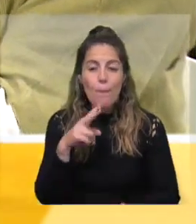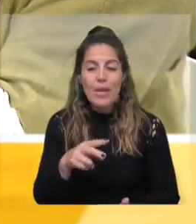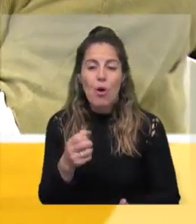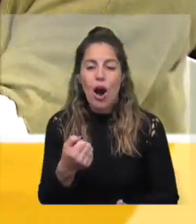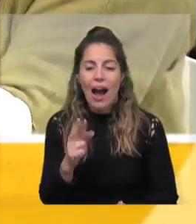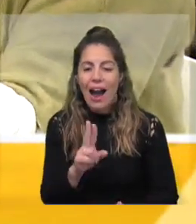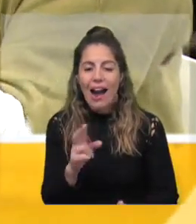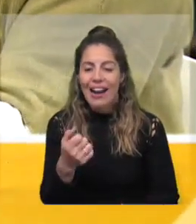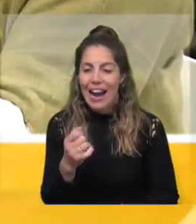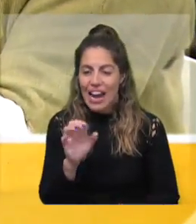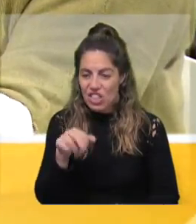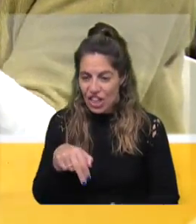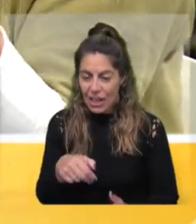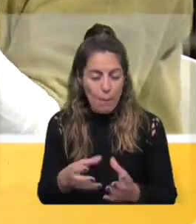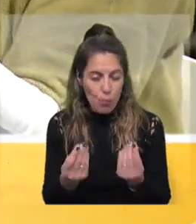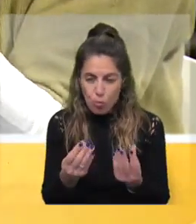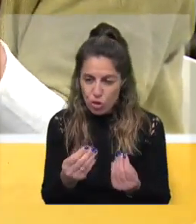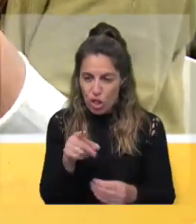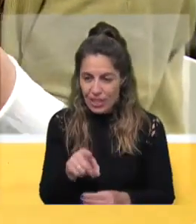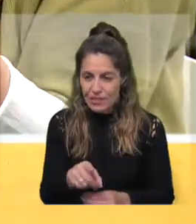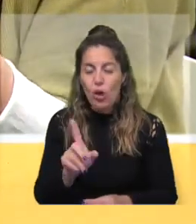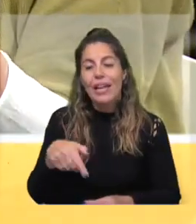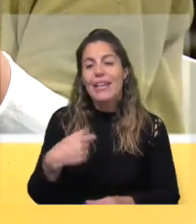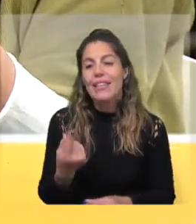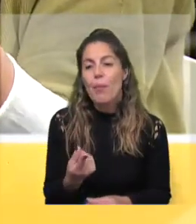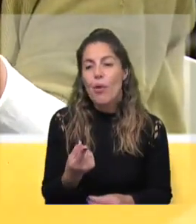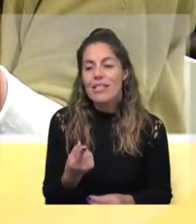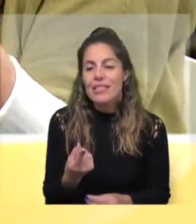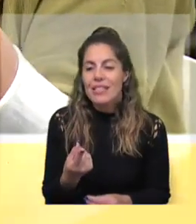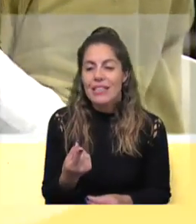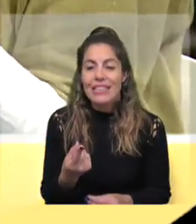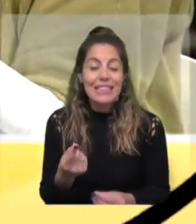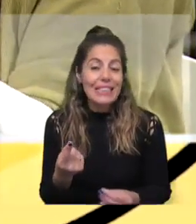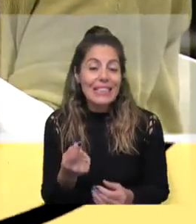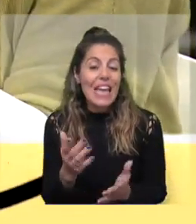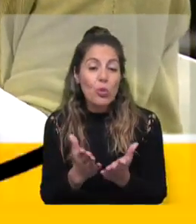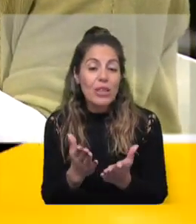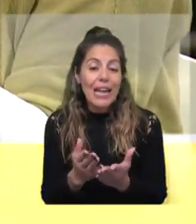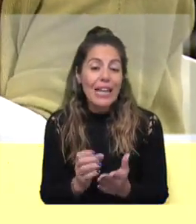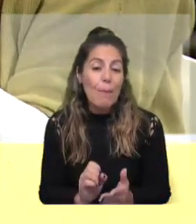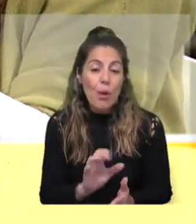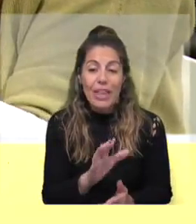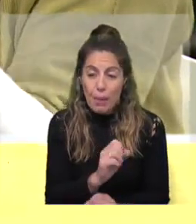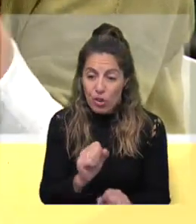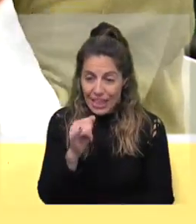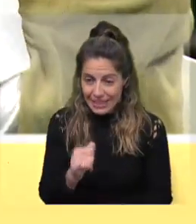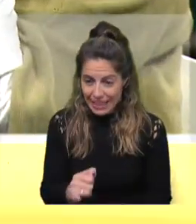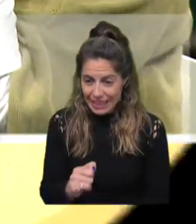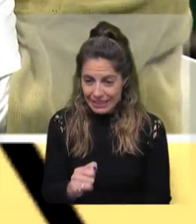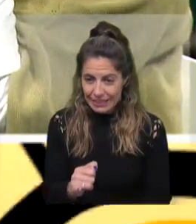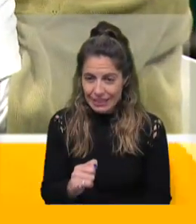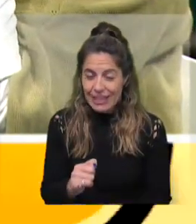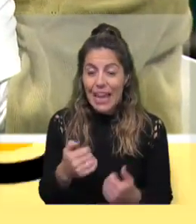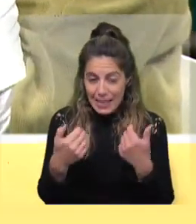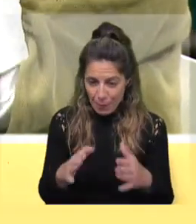como decía Brian, es el más abundante. Y después, bueno, estudiar qué propiedades podía llegar a tener. Claro. Y ahí, bueno,